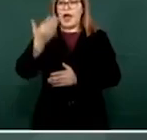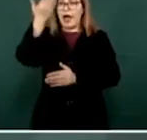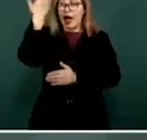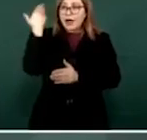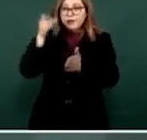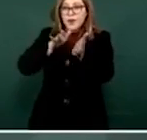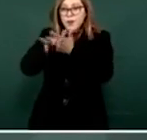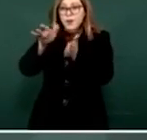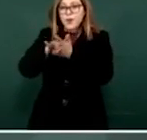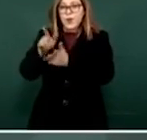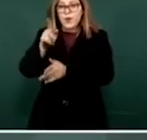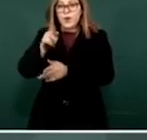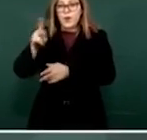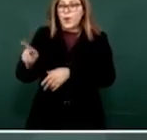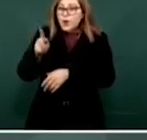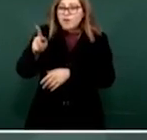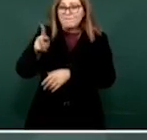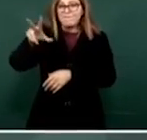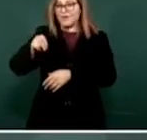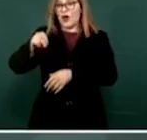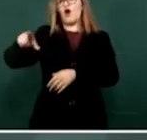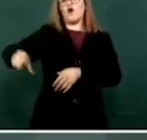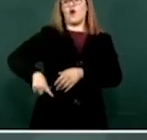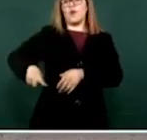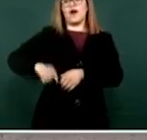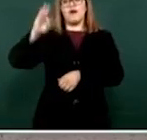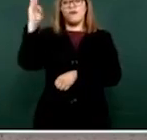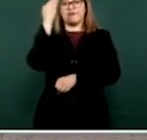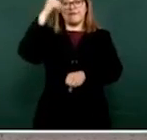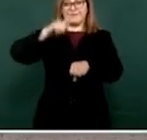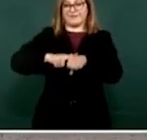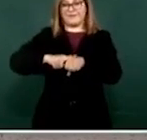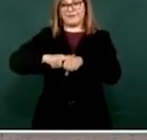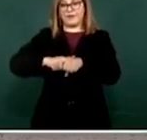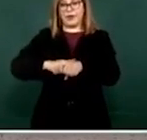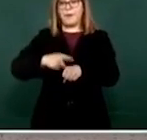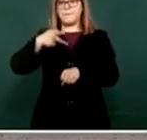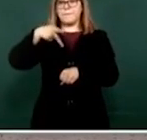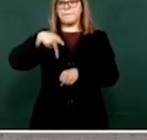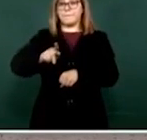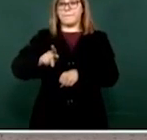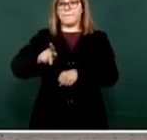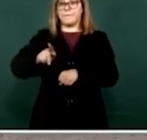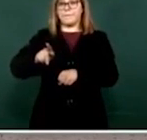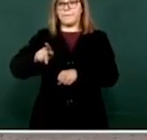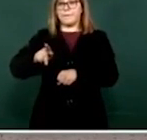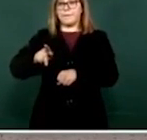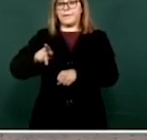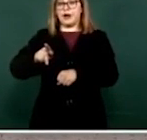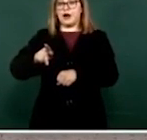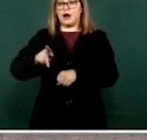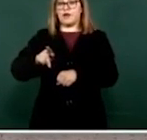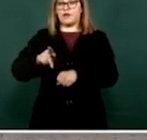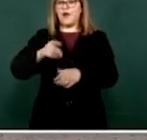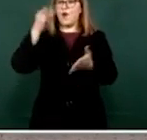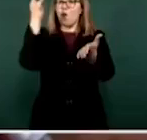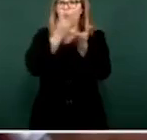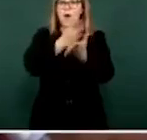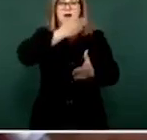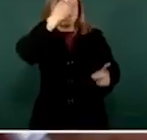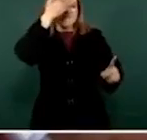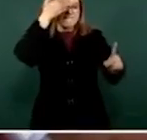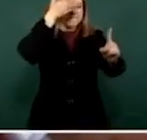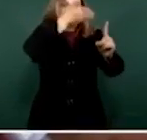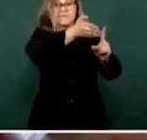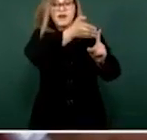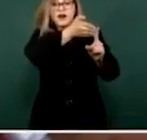pueblo, el gobierno federal. Entonces, se dedicaban nada más